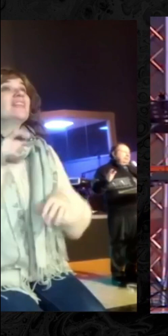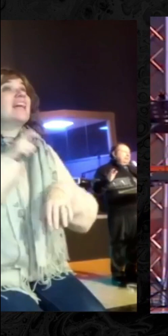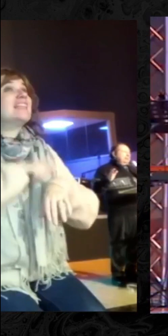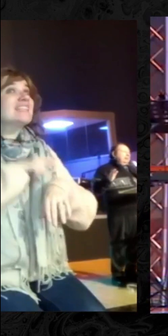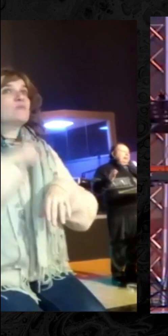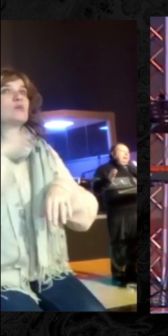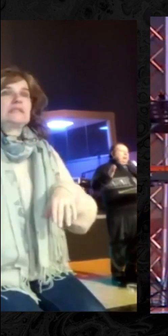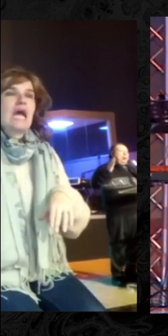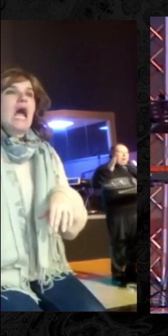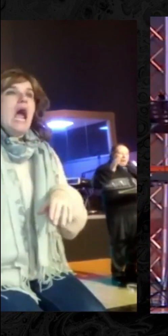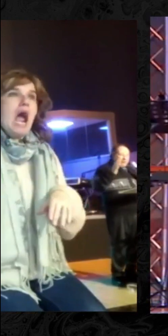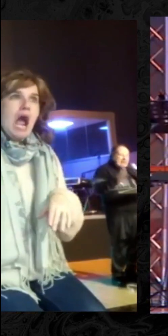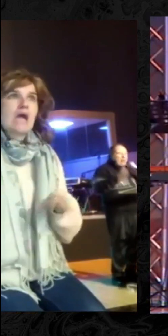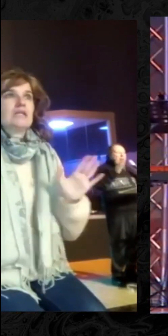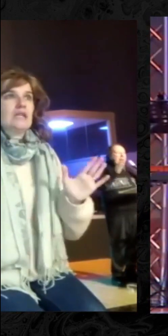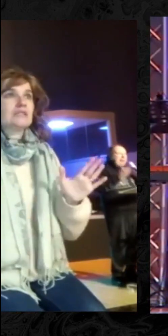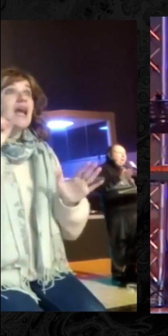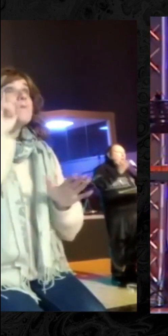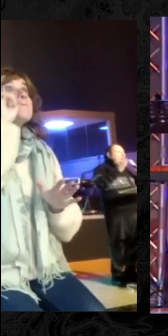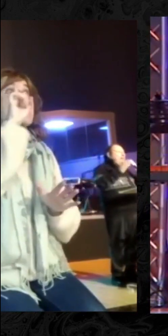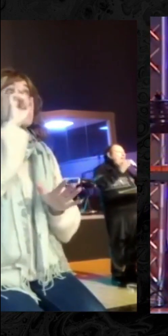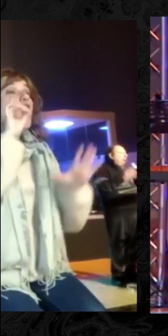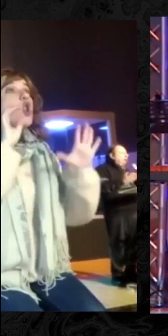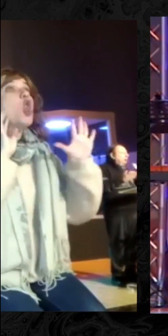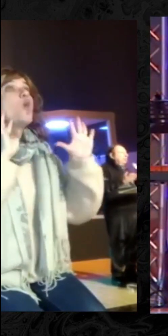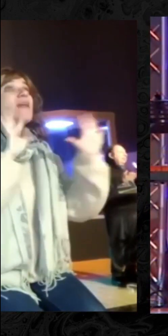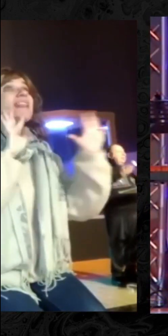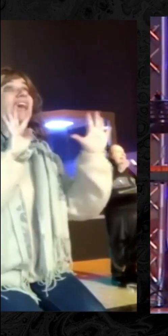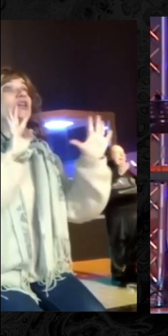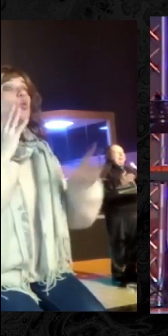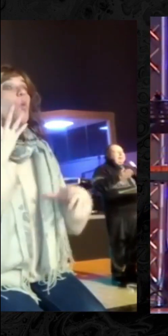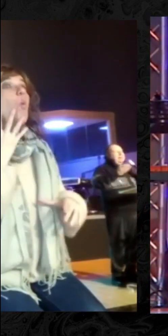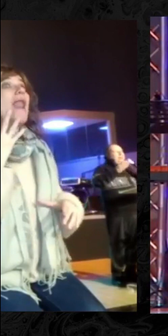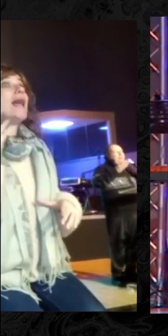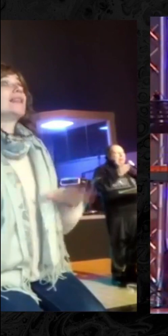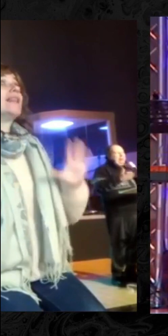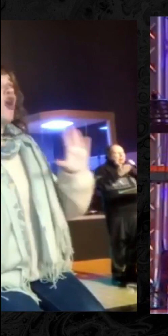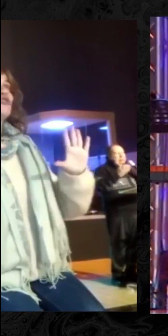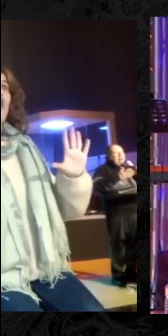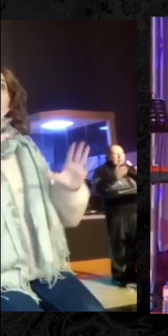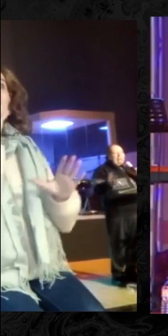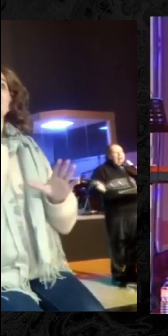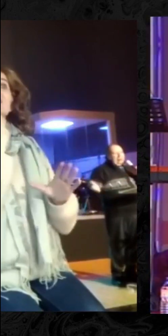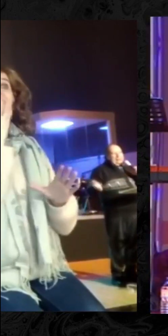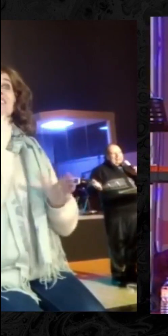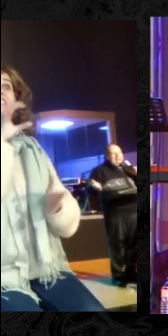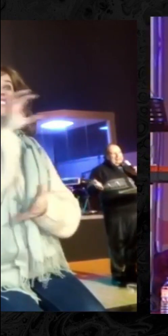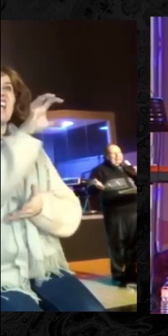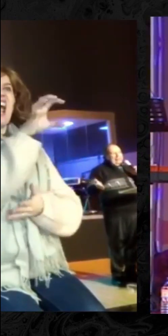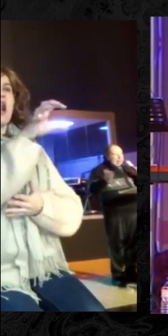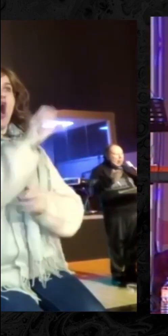acabarse cuando en el 1948 Israel fue reconocida como nación